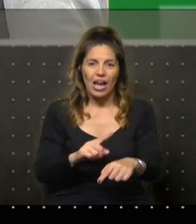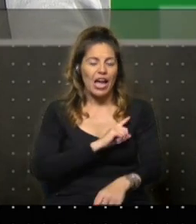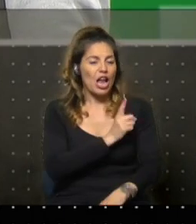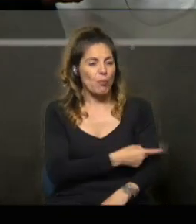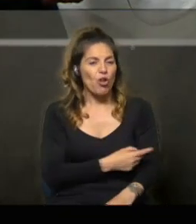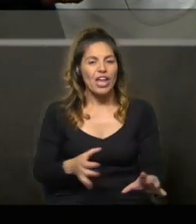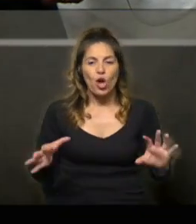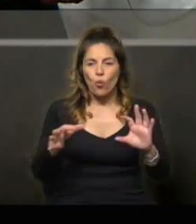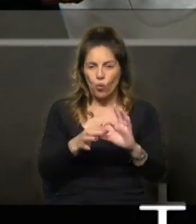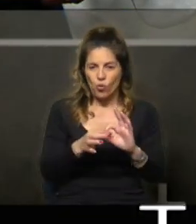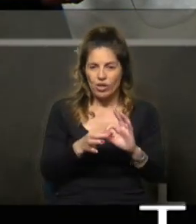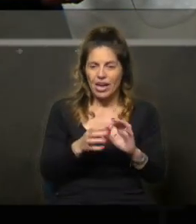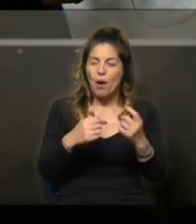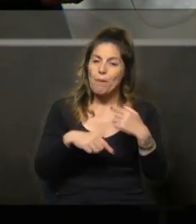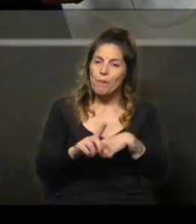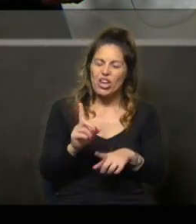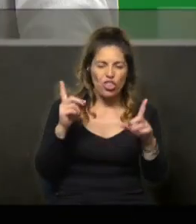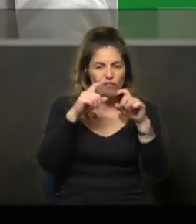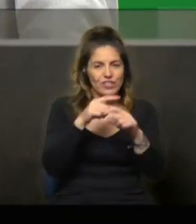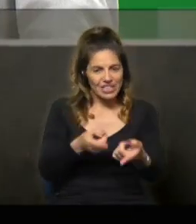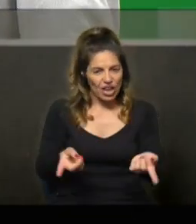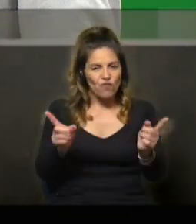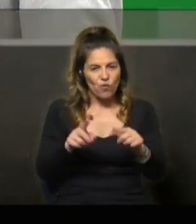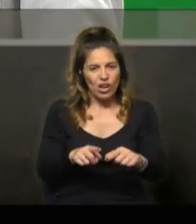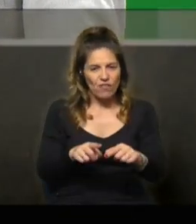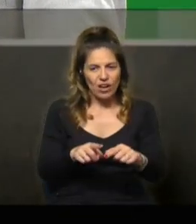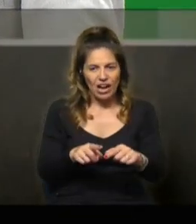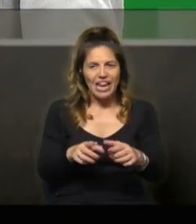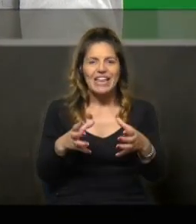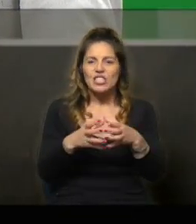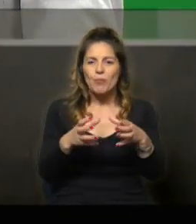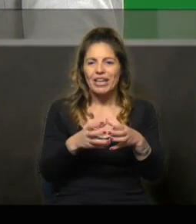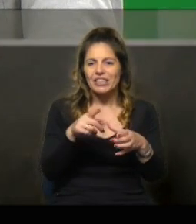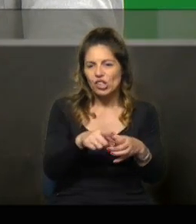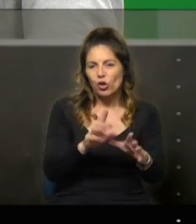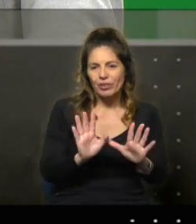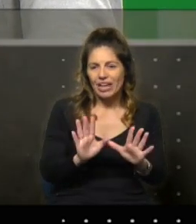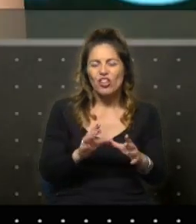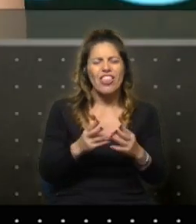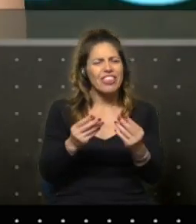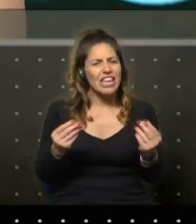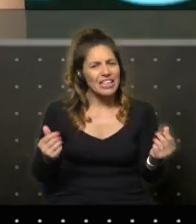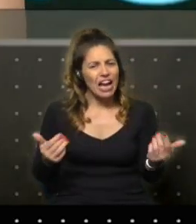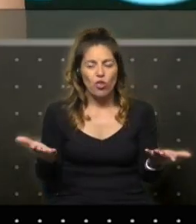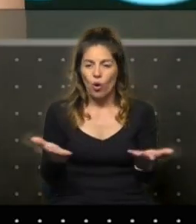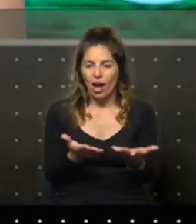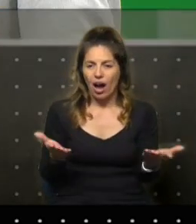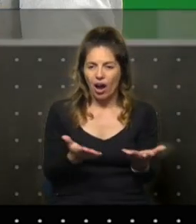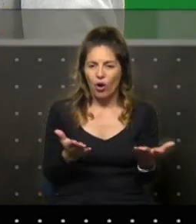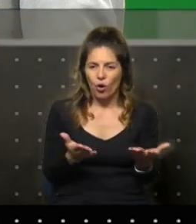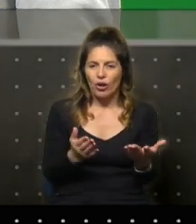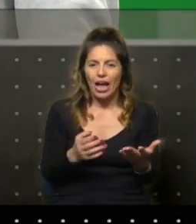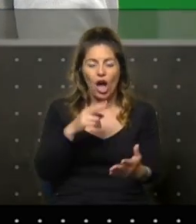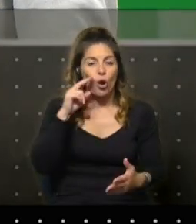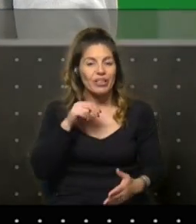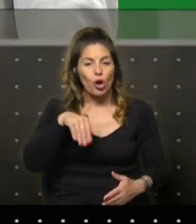unir las partes No pero va a ser muy difícil que se recomponga el partido ese como tal Por eso es muy delicado lo que pase ahora en los en el comportamiento